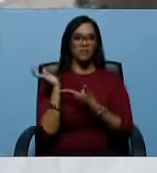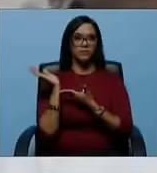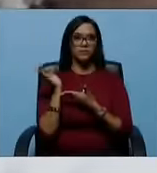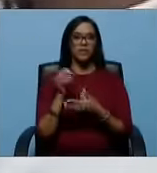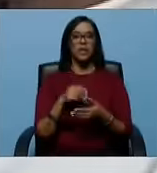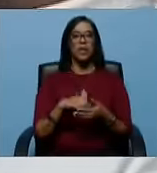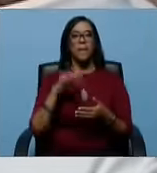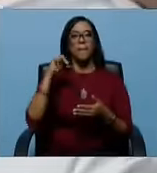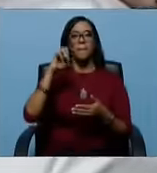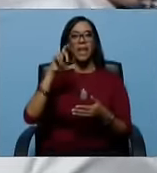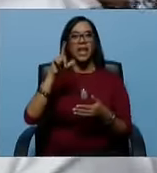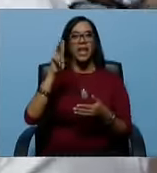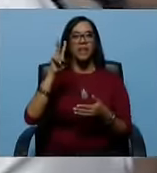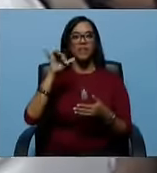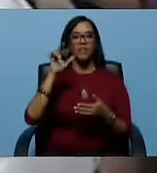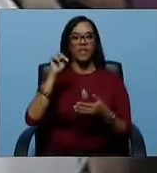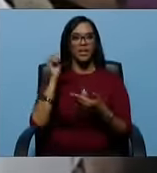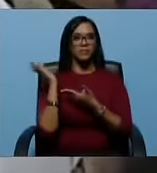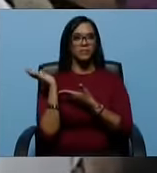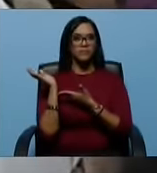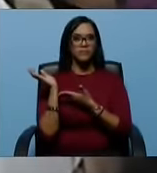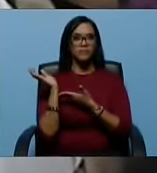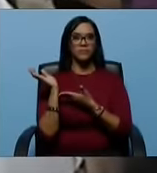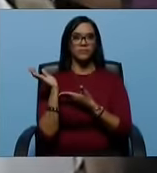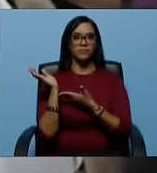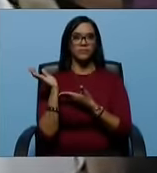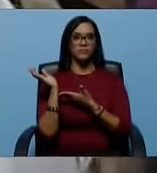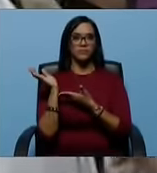Marco Sandomeni,